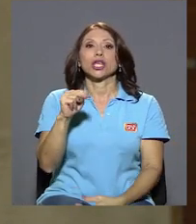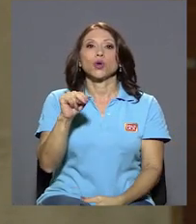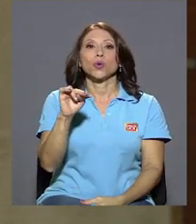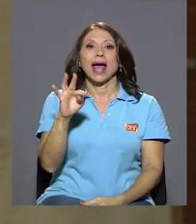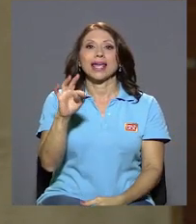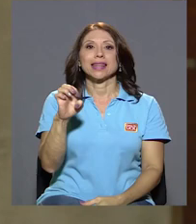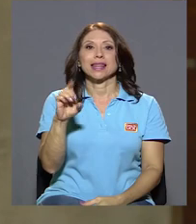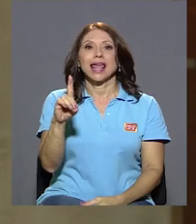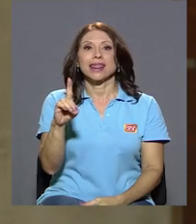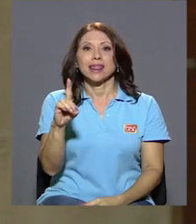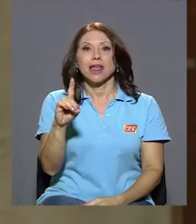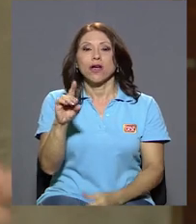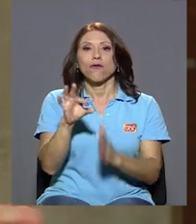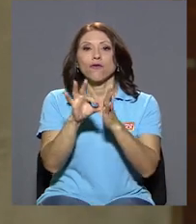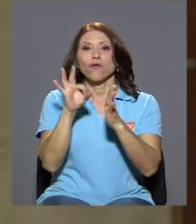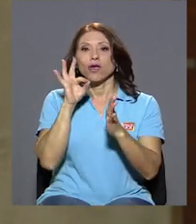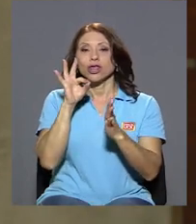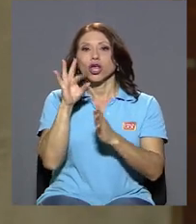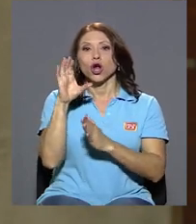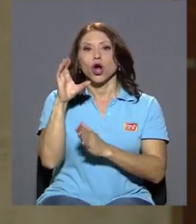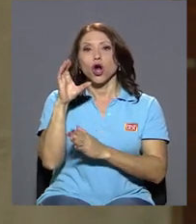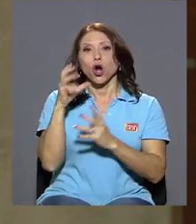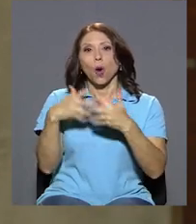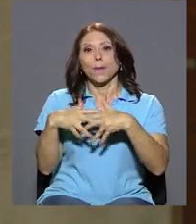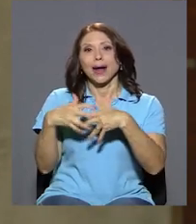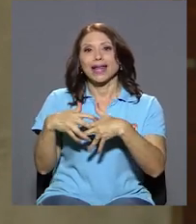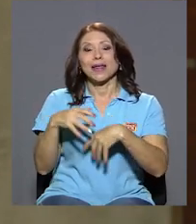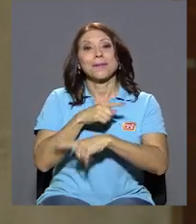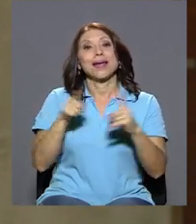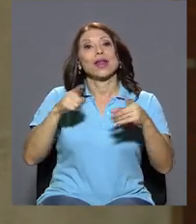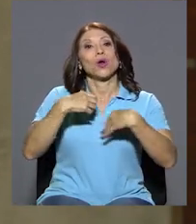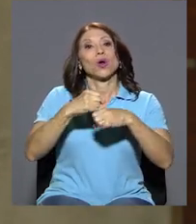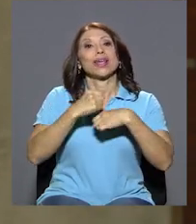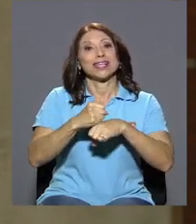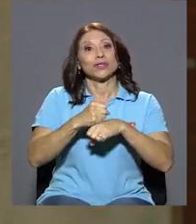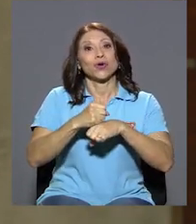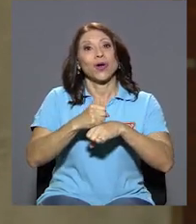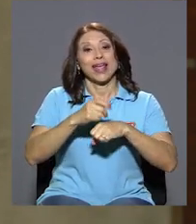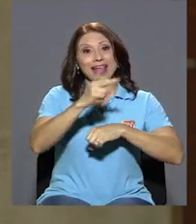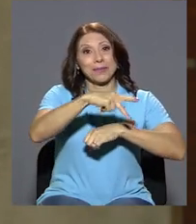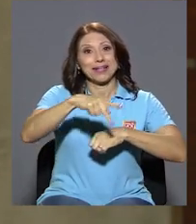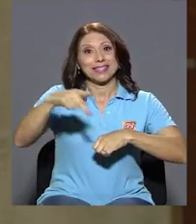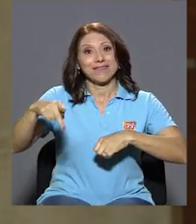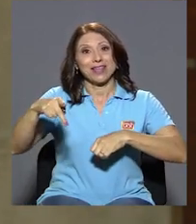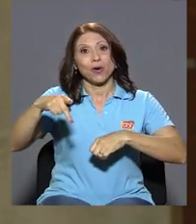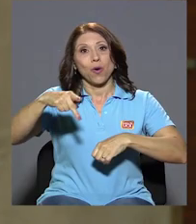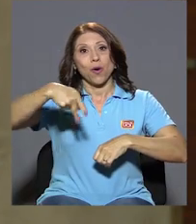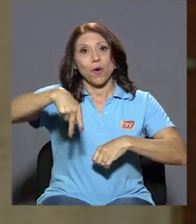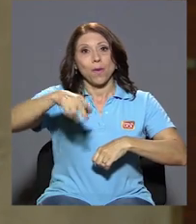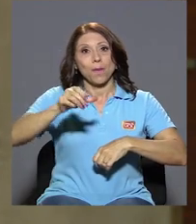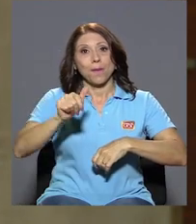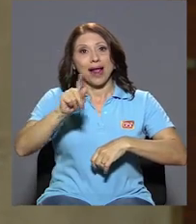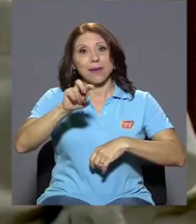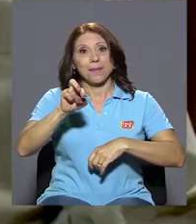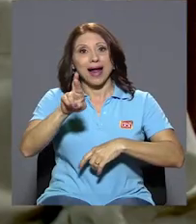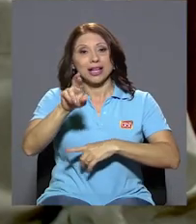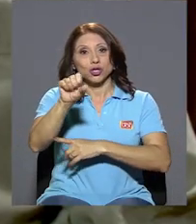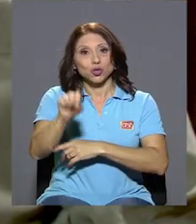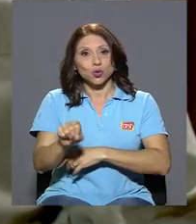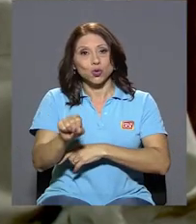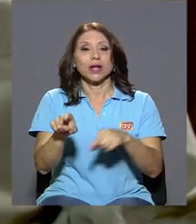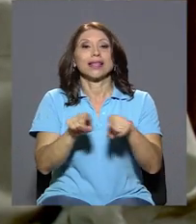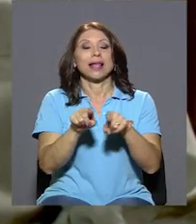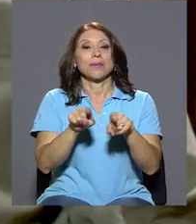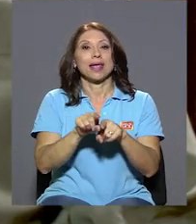pero lo hizo más bien en el lado pacífico en palmar sur y luego también en coto